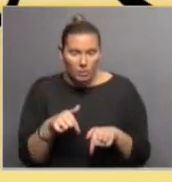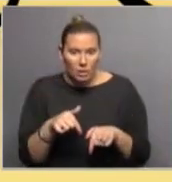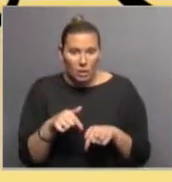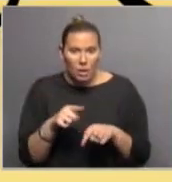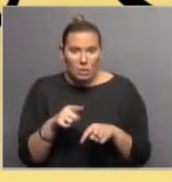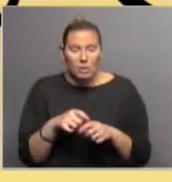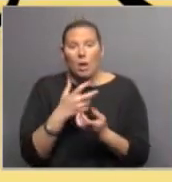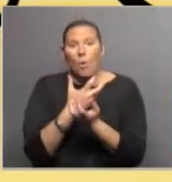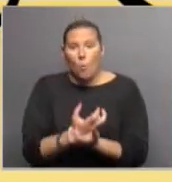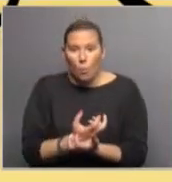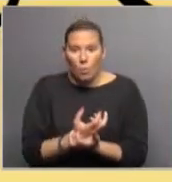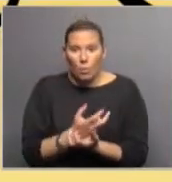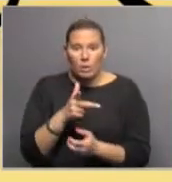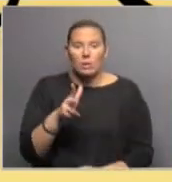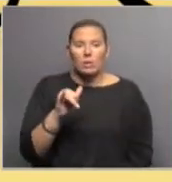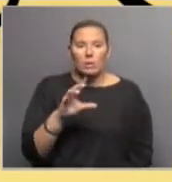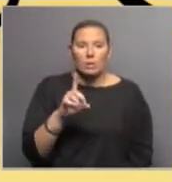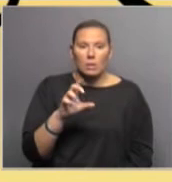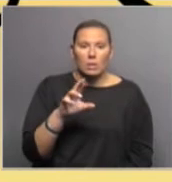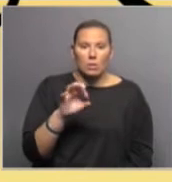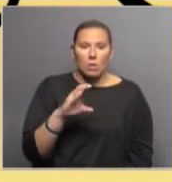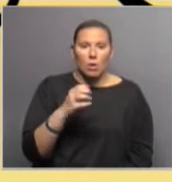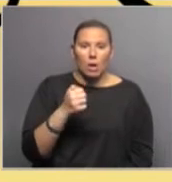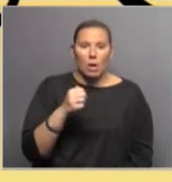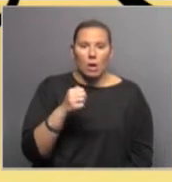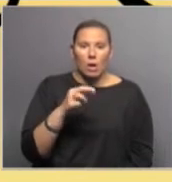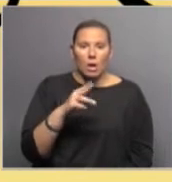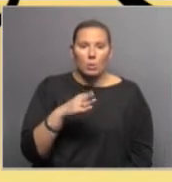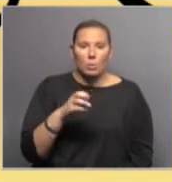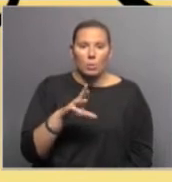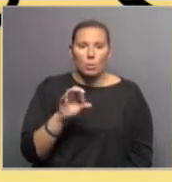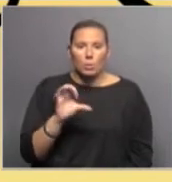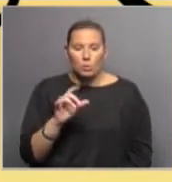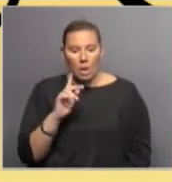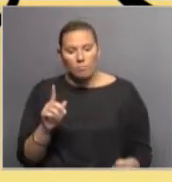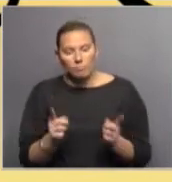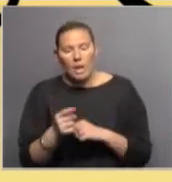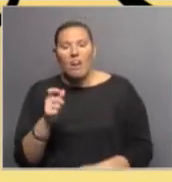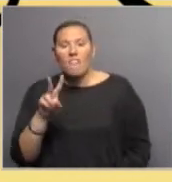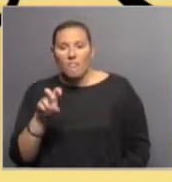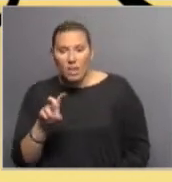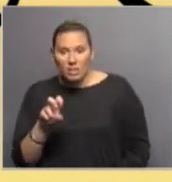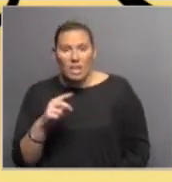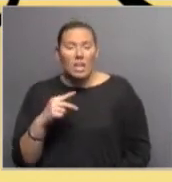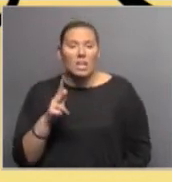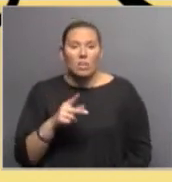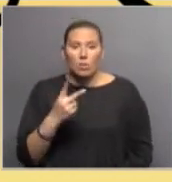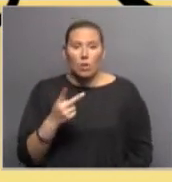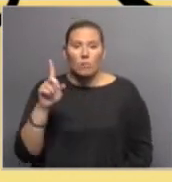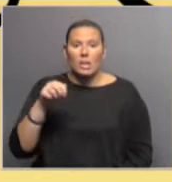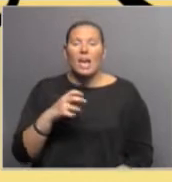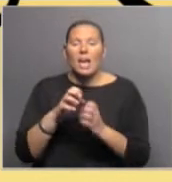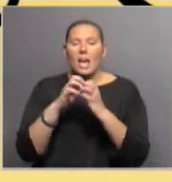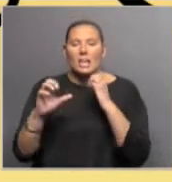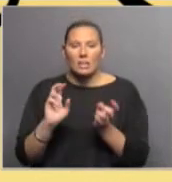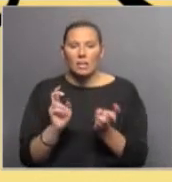justamente fósiles, proviene de hidrocarburos. Y a través del hidrógeno verde lo que hacemos es producir hidrógeno en base a energías renovables. En